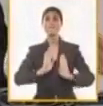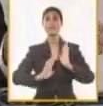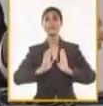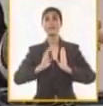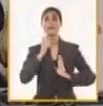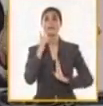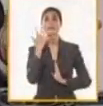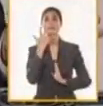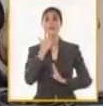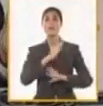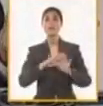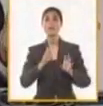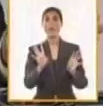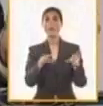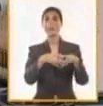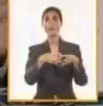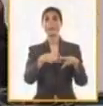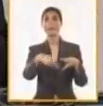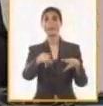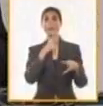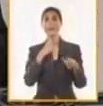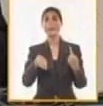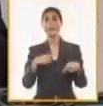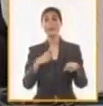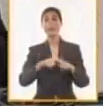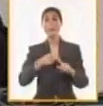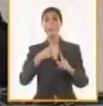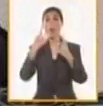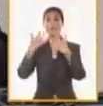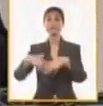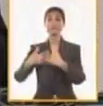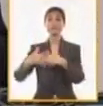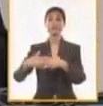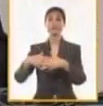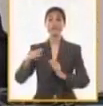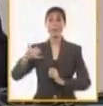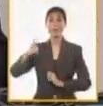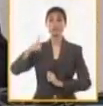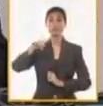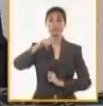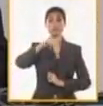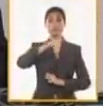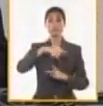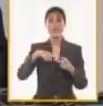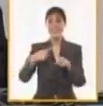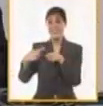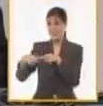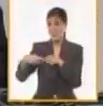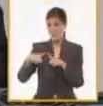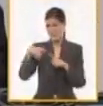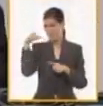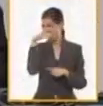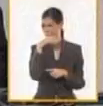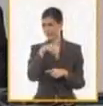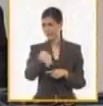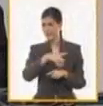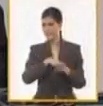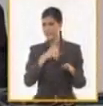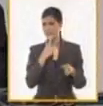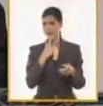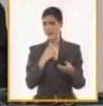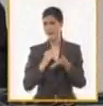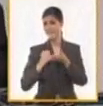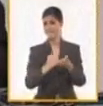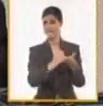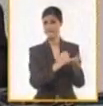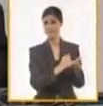de esos drones y otros equipos que se utilizan para el funcionamiento de los drones.